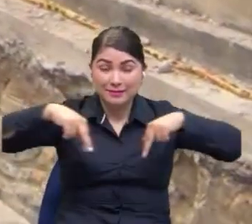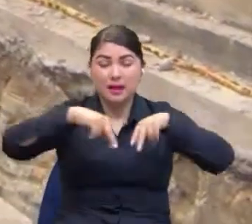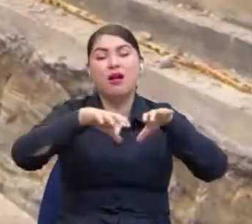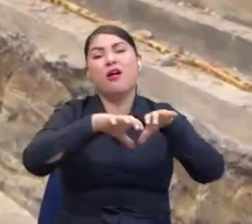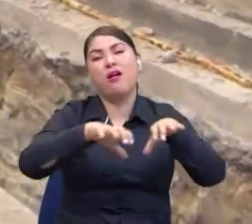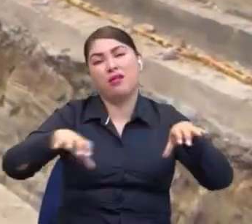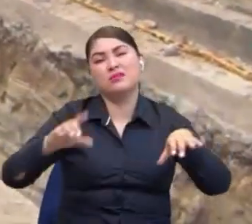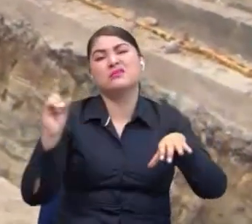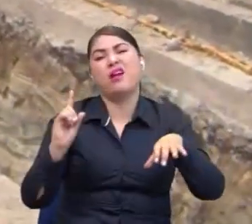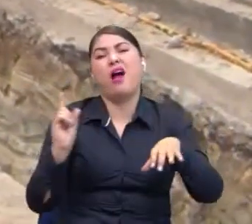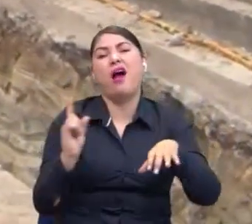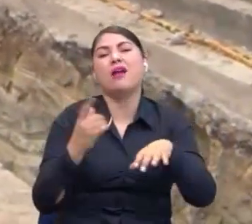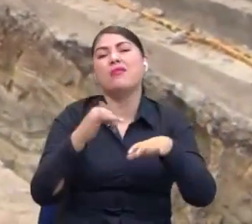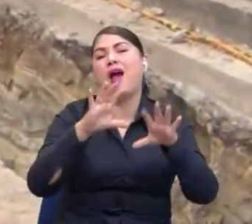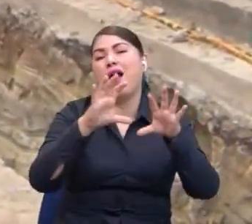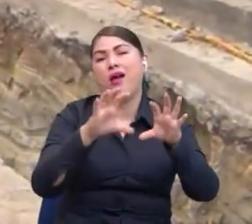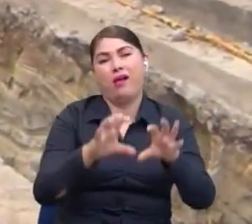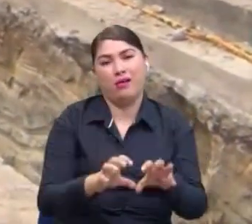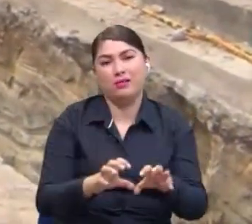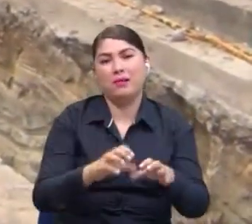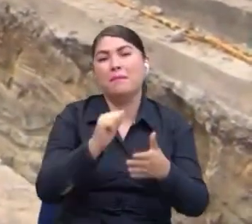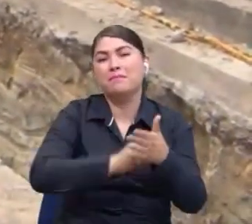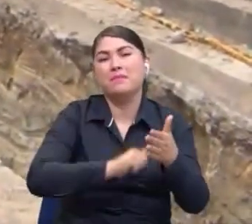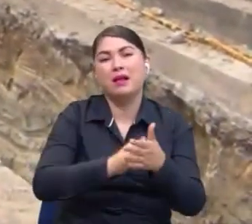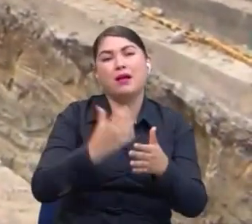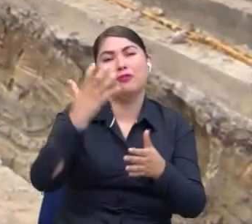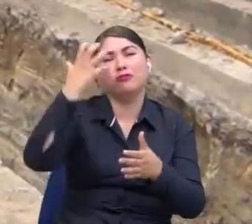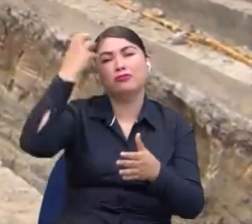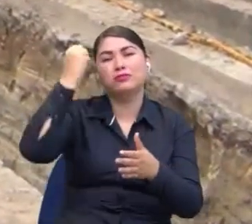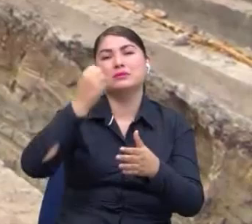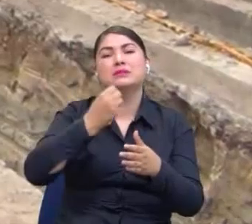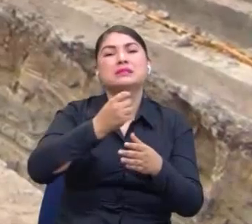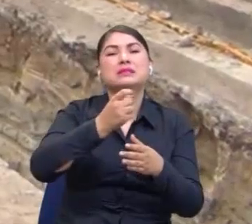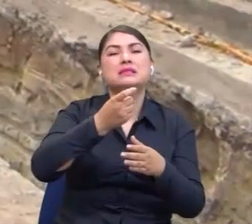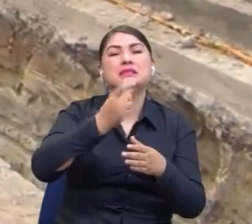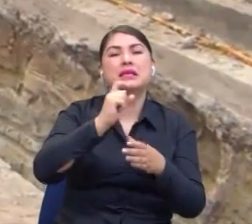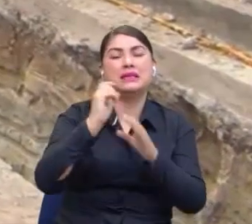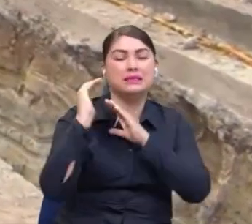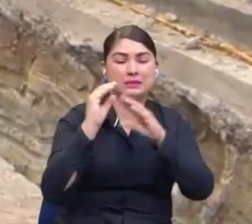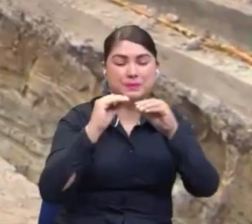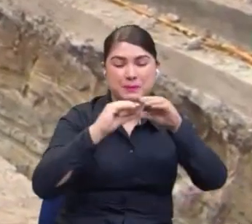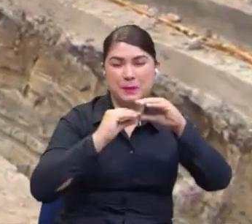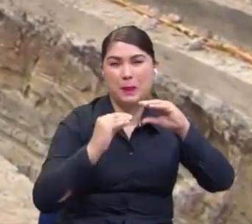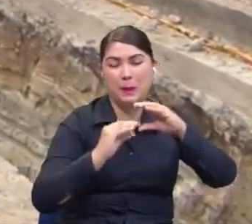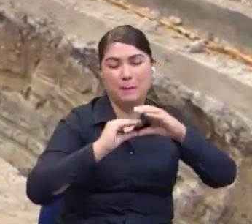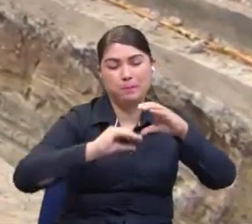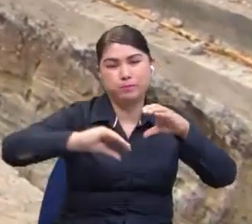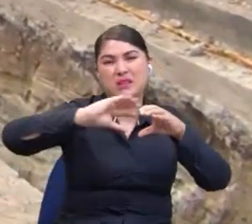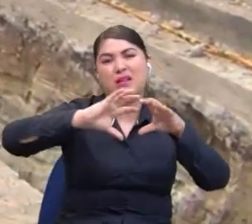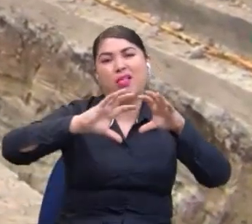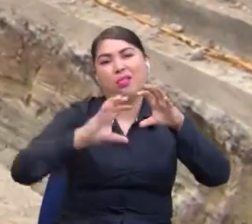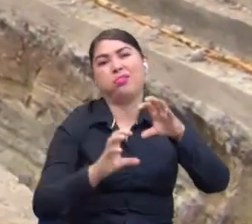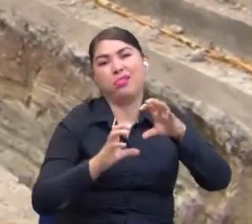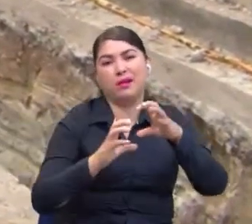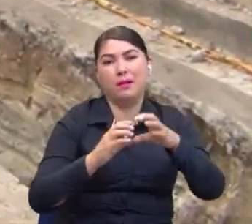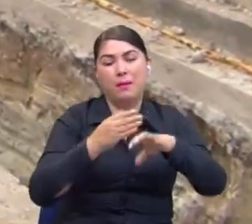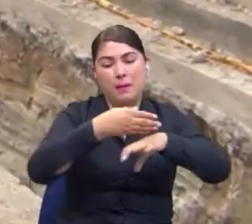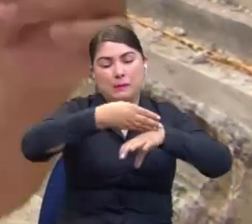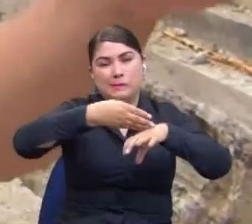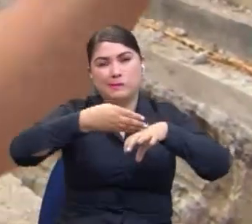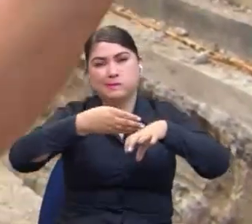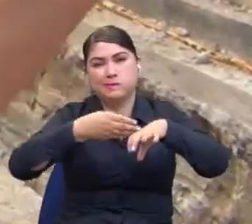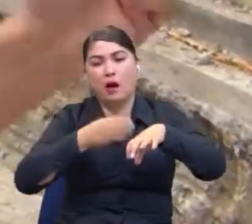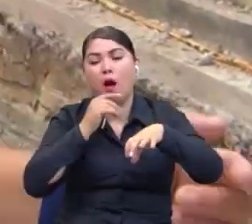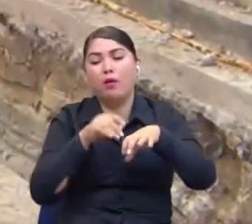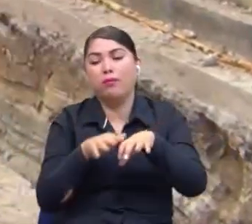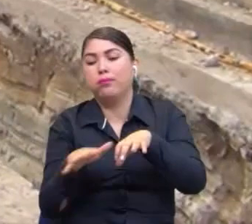alcantarillado ya había cumplido su vida útil, era un material en concreto, otros en gres. Este alcantarillado ya estaba colapsado y estaba socavando